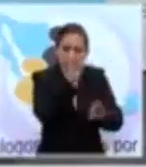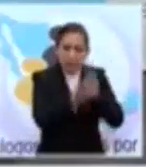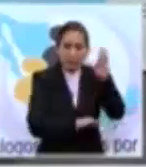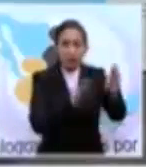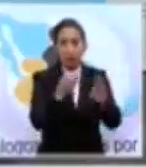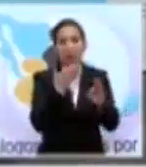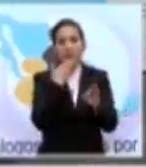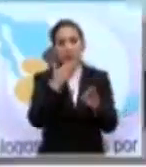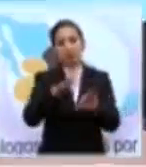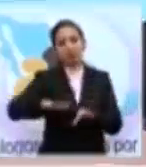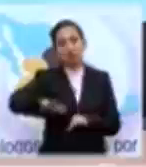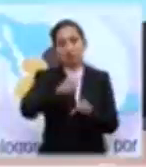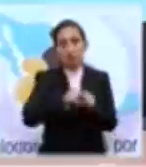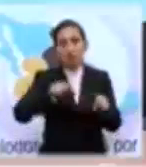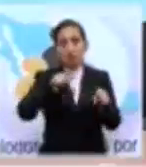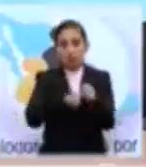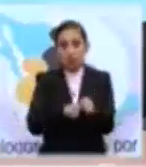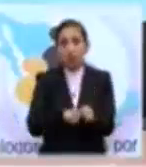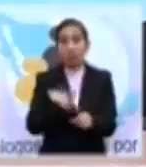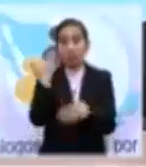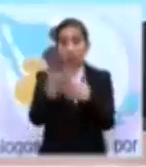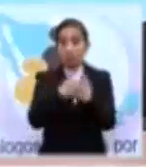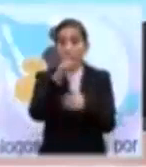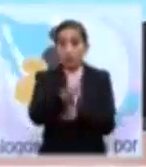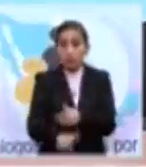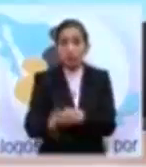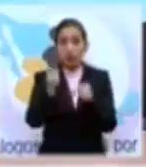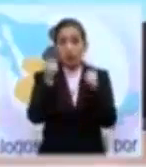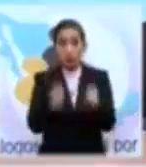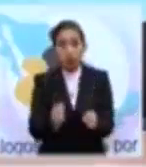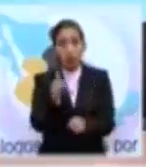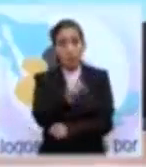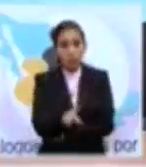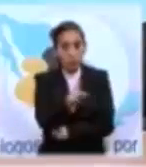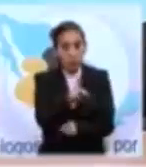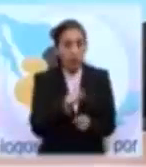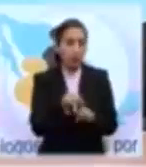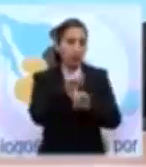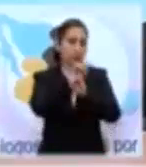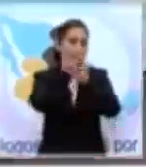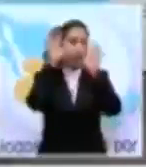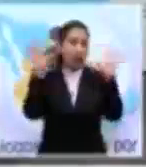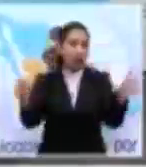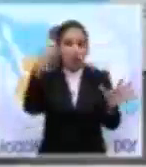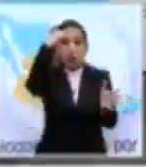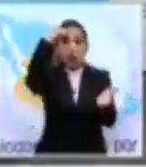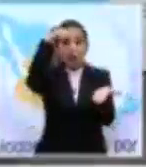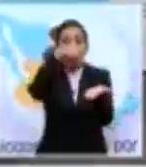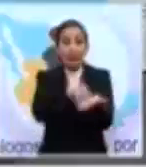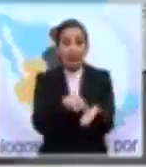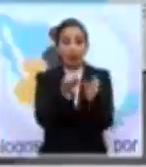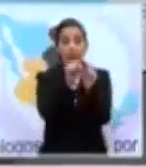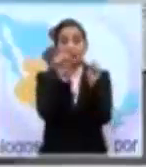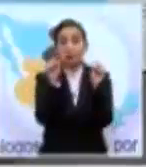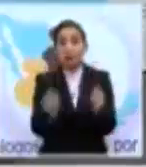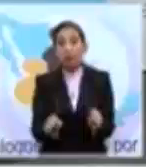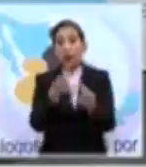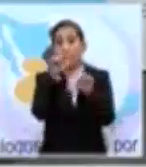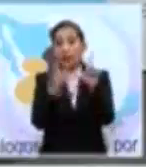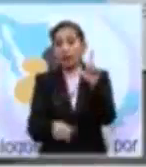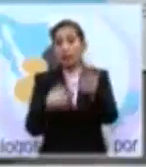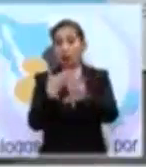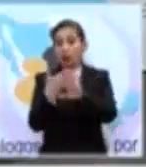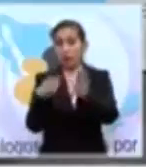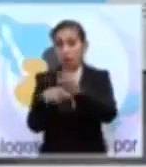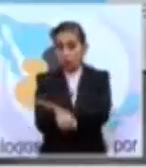social, crecimiento económico, seguridad pública y, por supuesto, credibilidad con un sistema nacional de anticorrupción